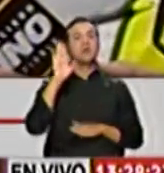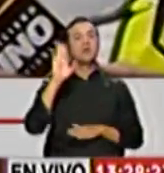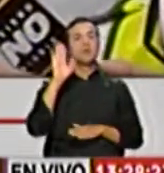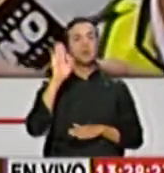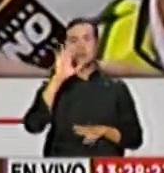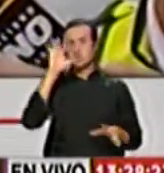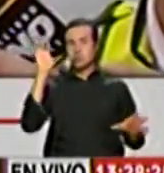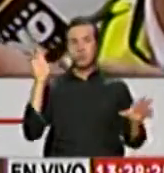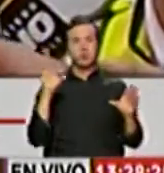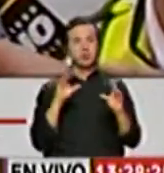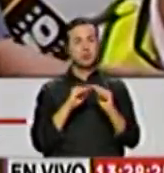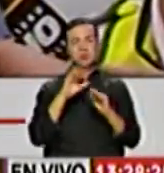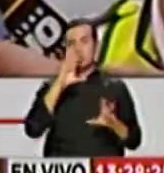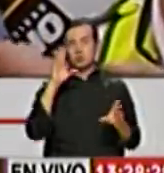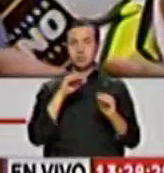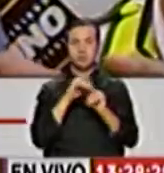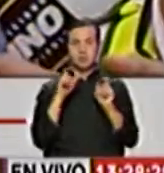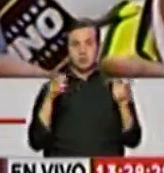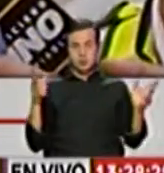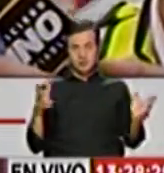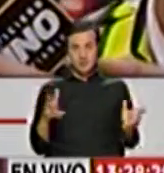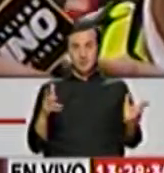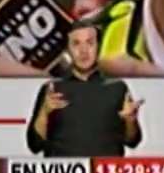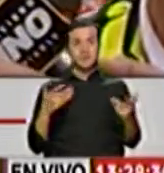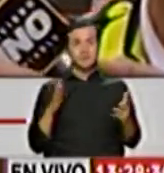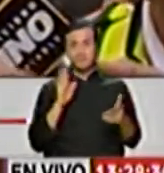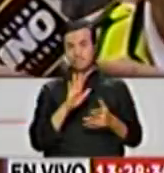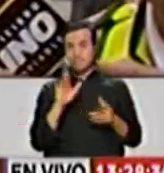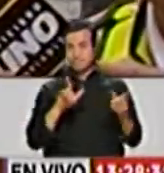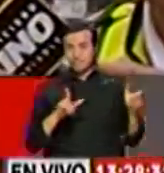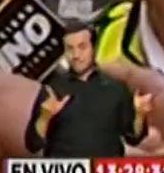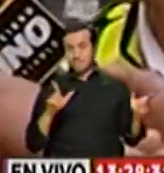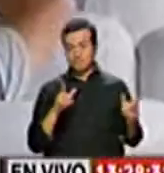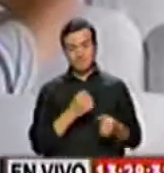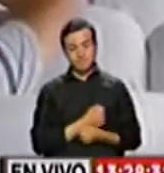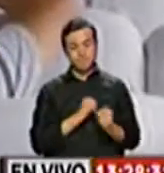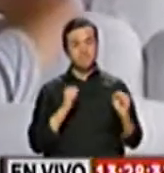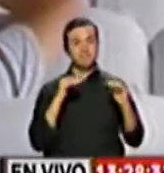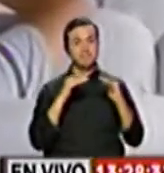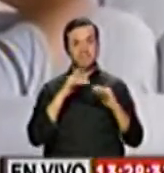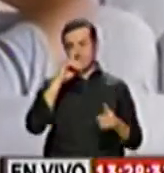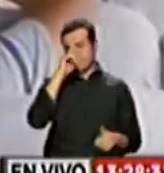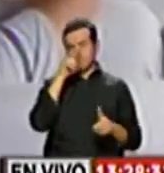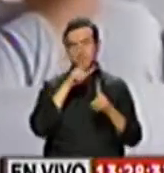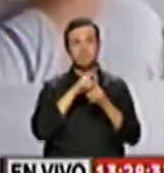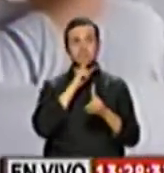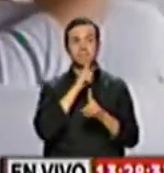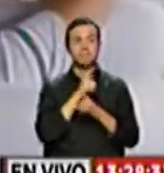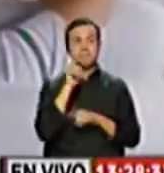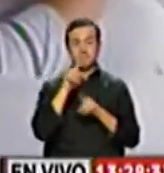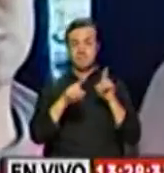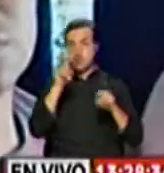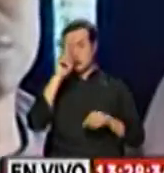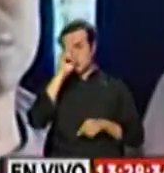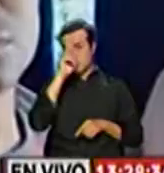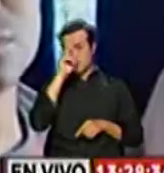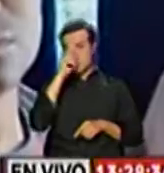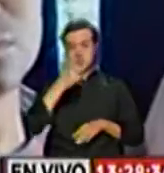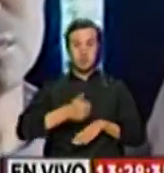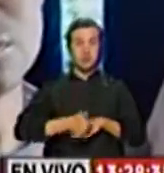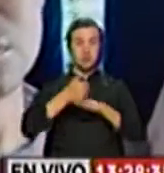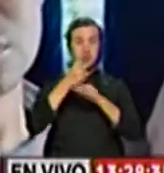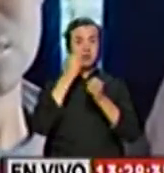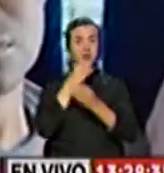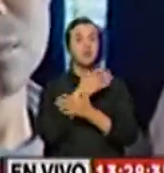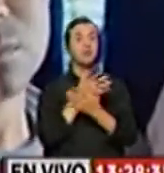de absolutamente toda la ciudadanía para que todas las personas puedan llegar sanos y salvos a casa. Con la finalidad de evitar abusos, la autoridad